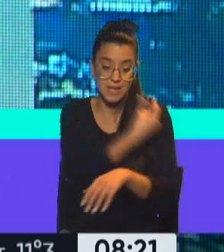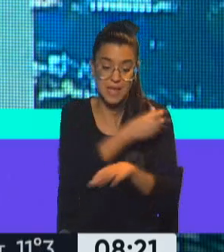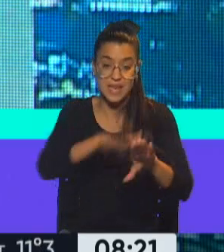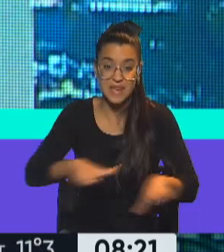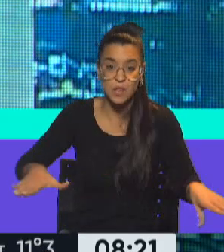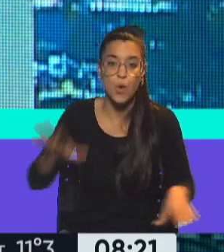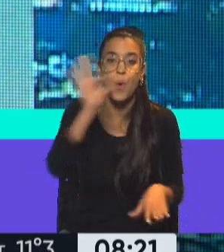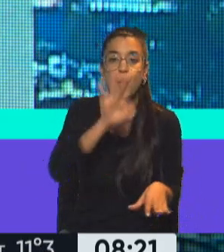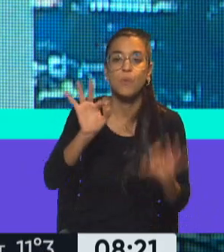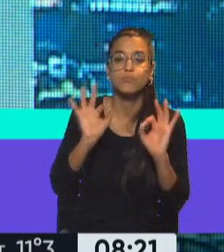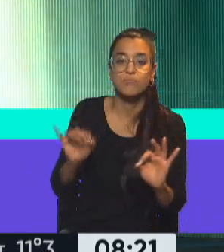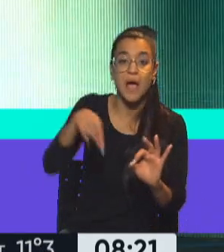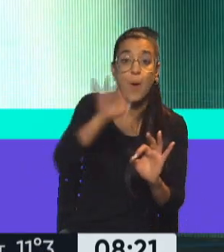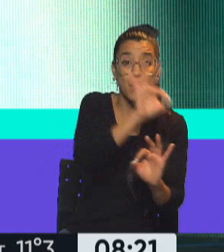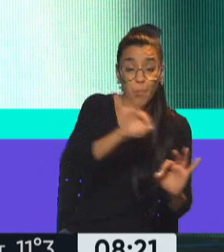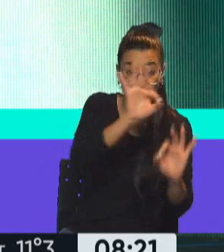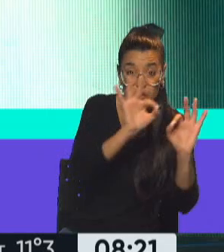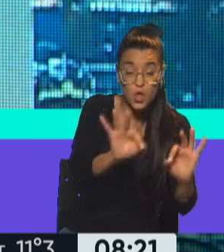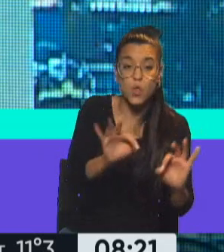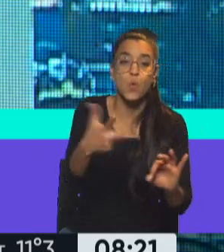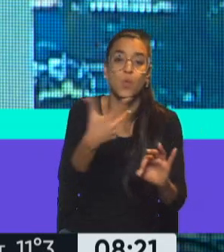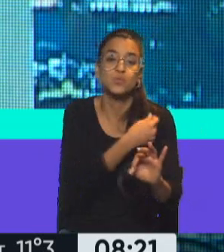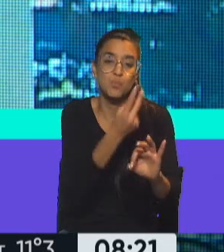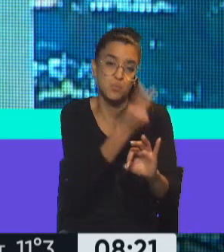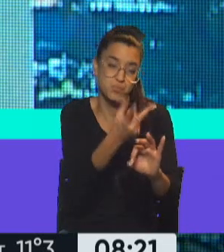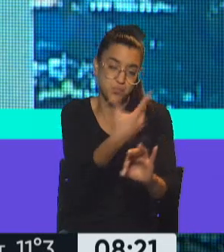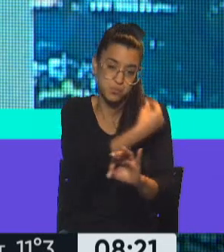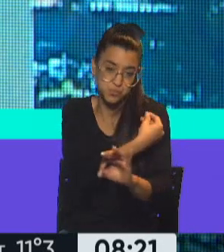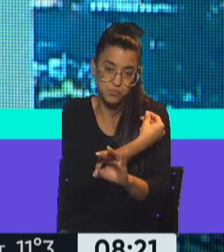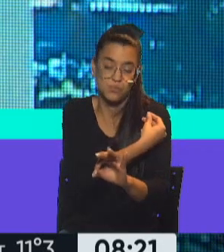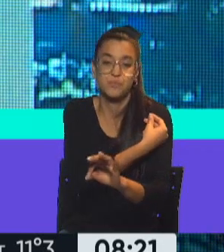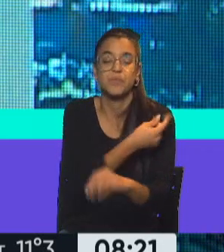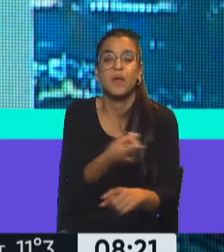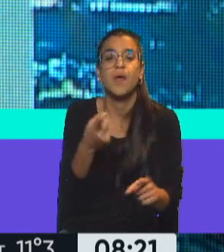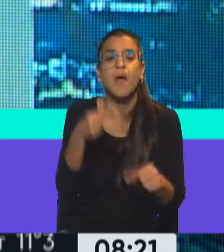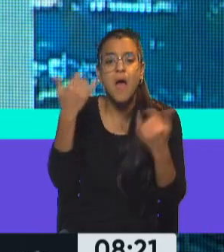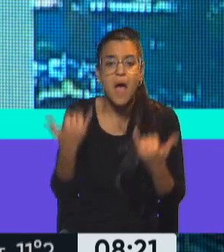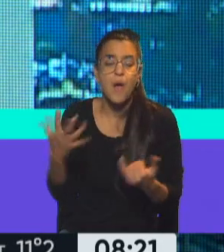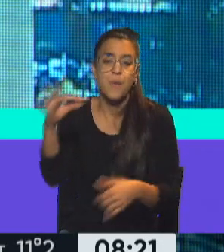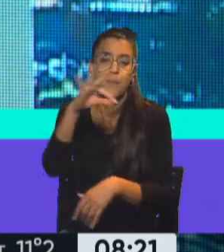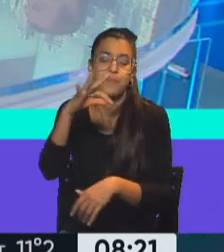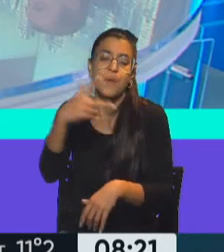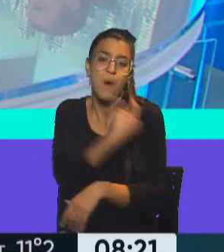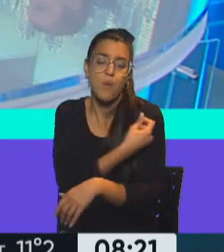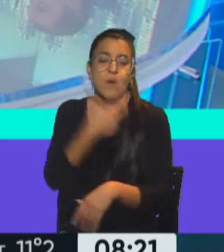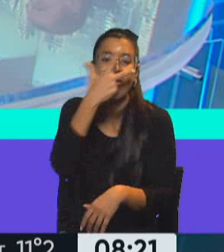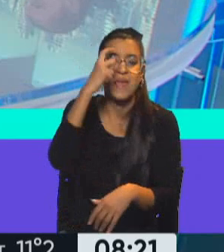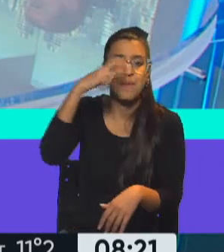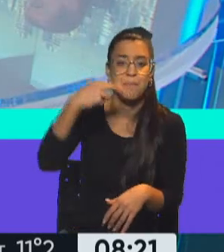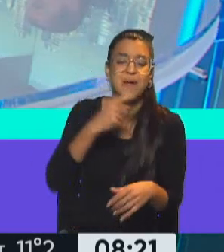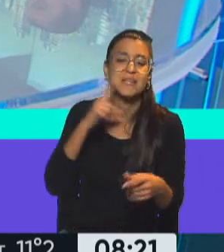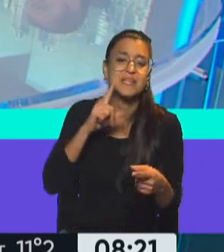vacunas a virus entero. Acá es el virus entero totalmente inactivado, que es lo que se aplica. Tenemos vacunas como la de hepatitis A, como la